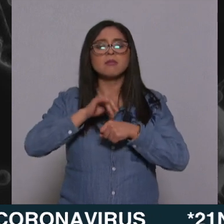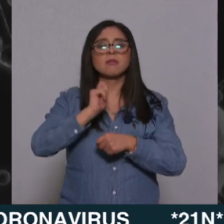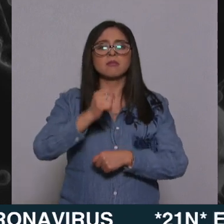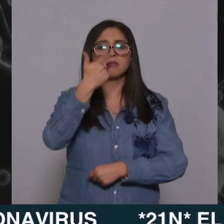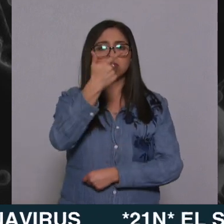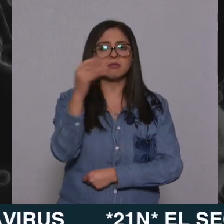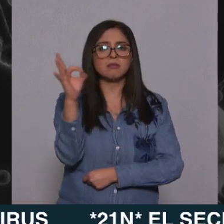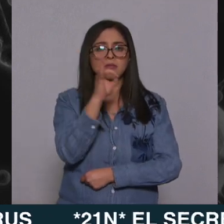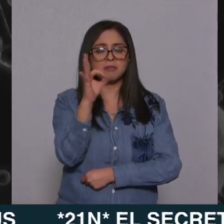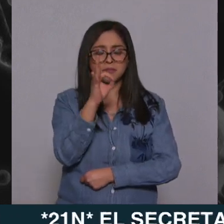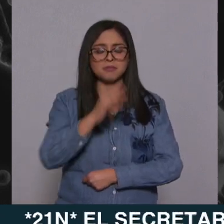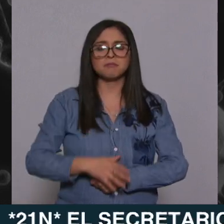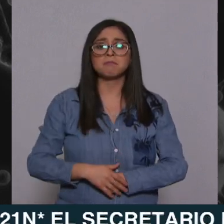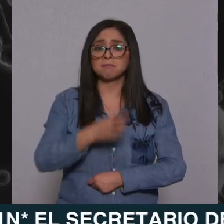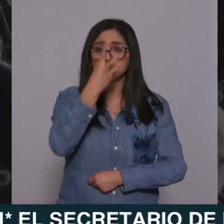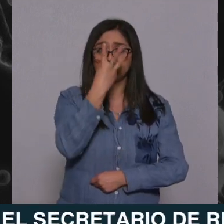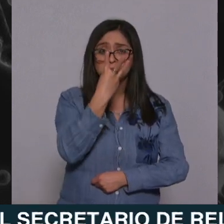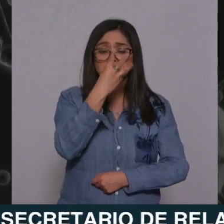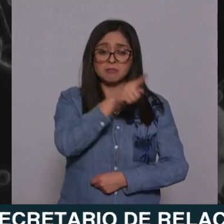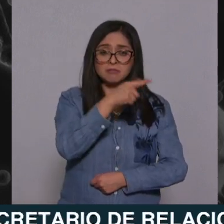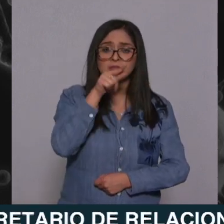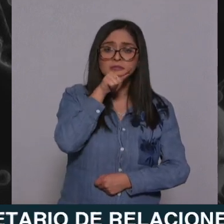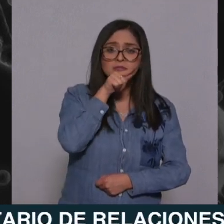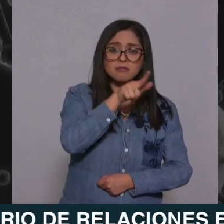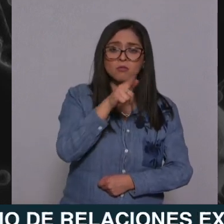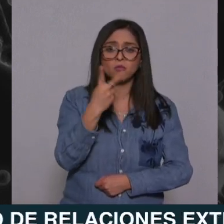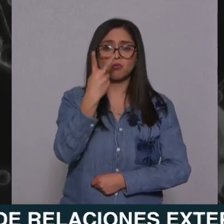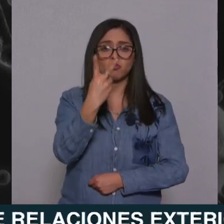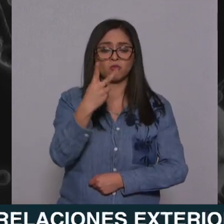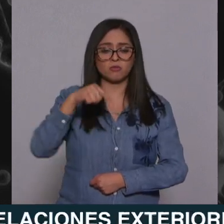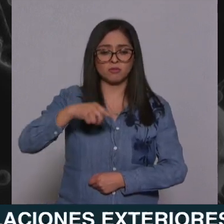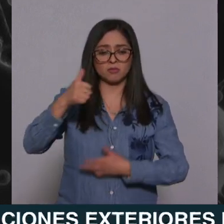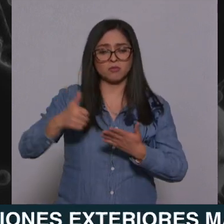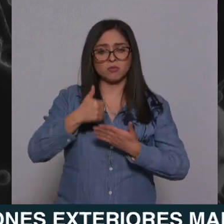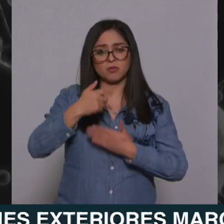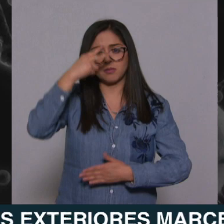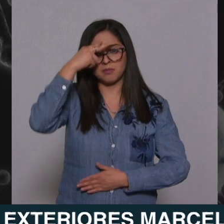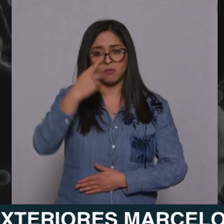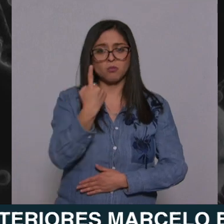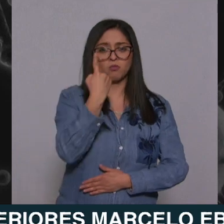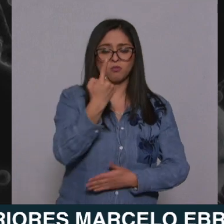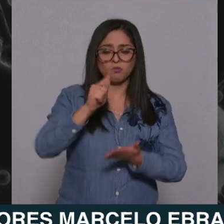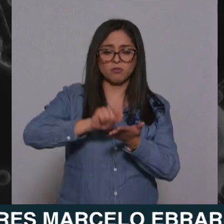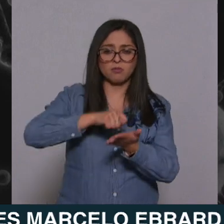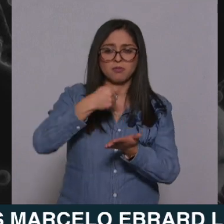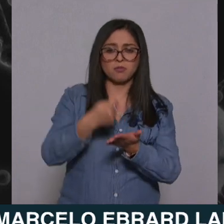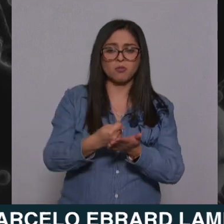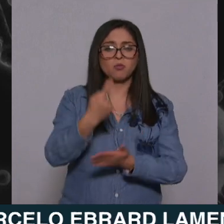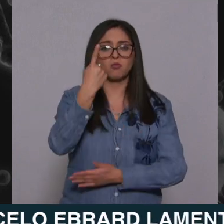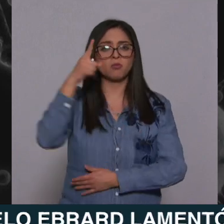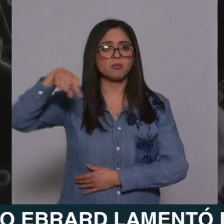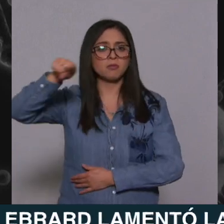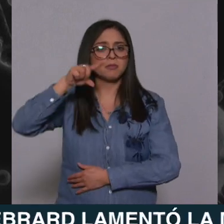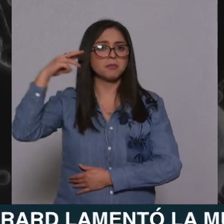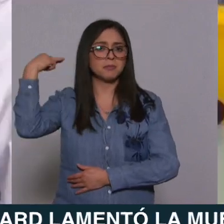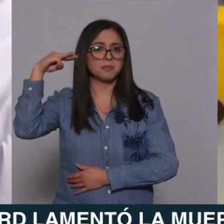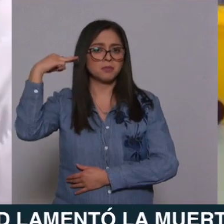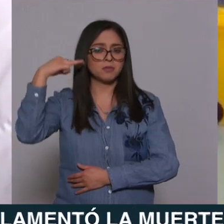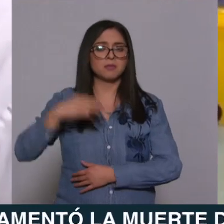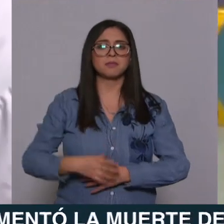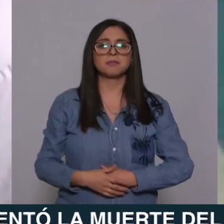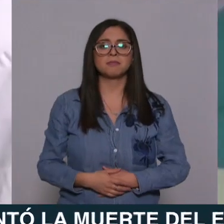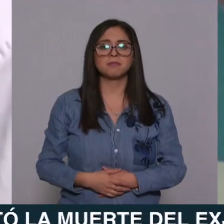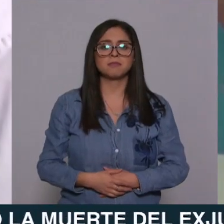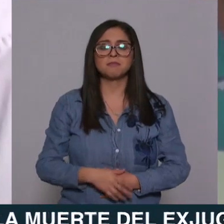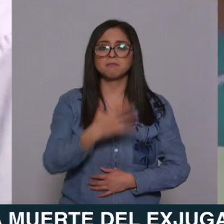casos sospechosos, 3 de ellos en Jalisco, 2 en Ciudad de México, 1 en Tamaulipas y 1 más en Michoacán.